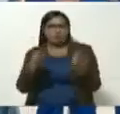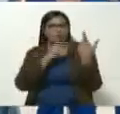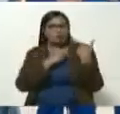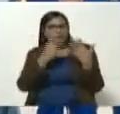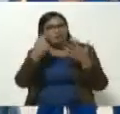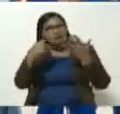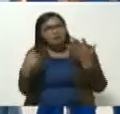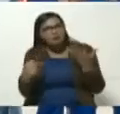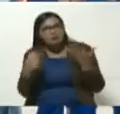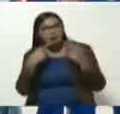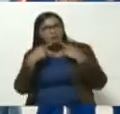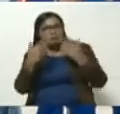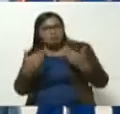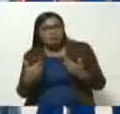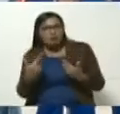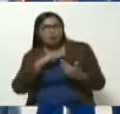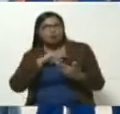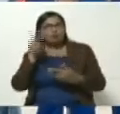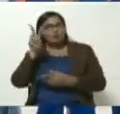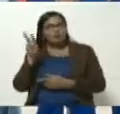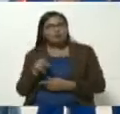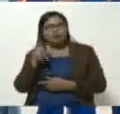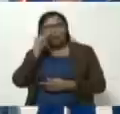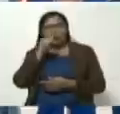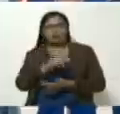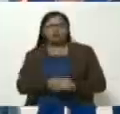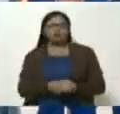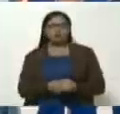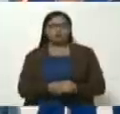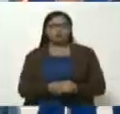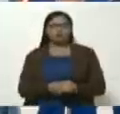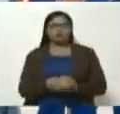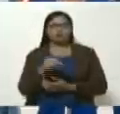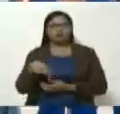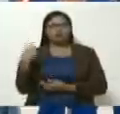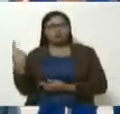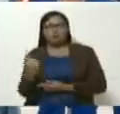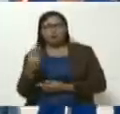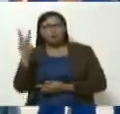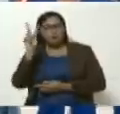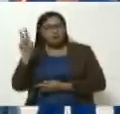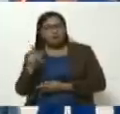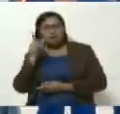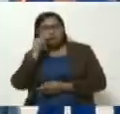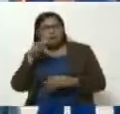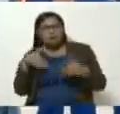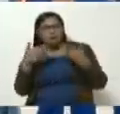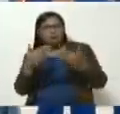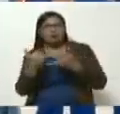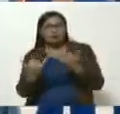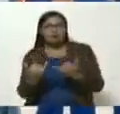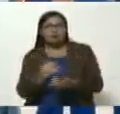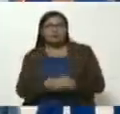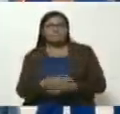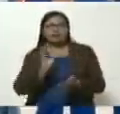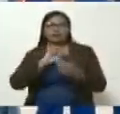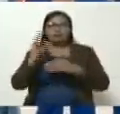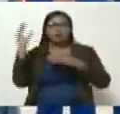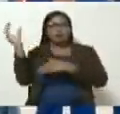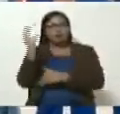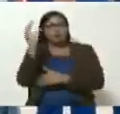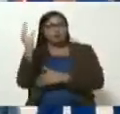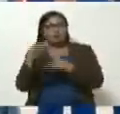de los bienes de los venezolanos. Y esto no es nada más un bien de los venezolanos, esto también es un patrimonio